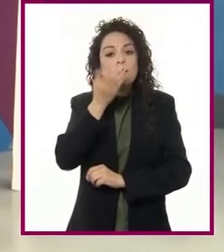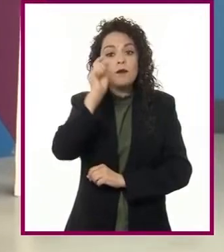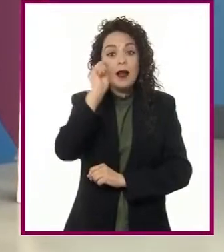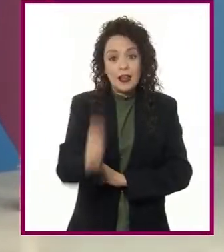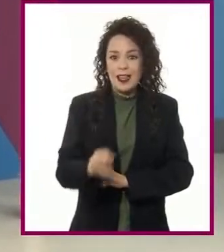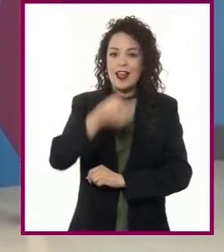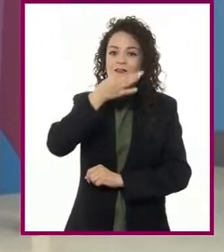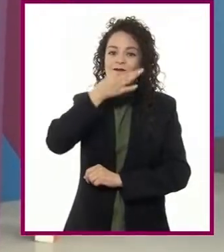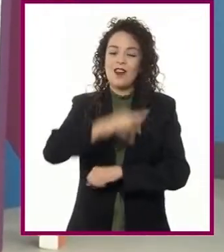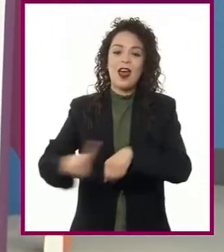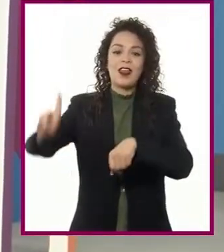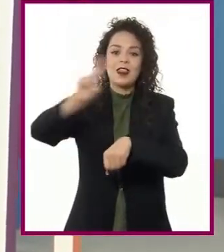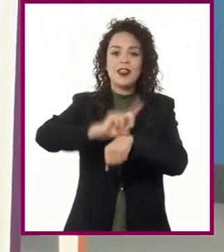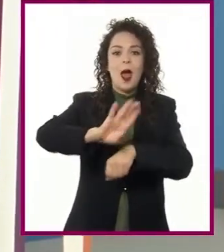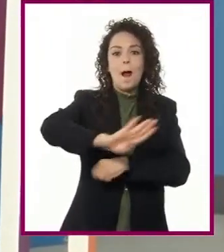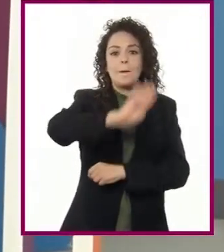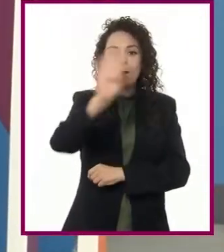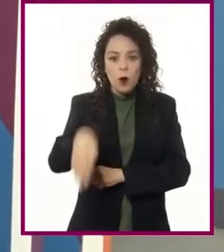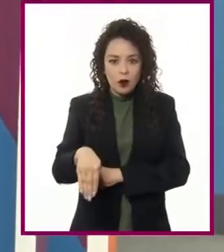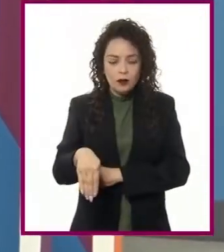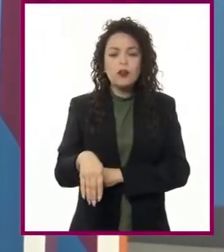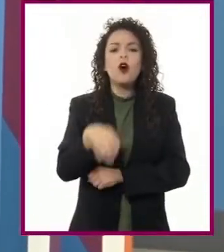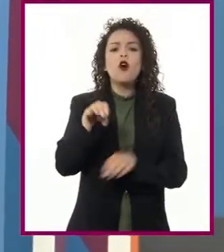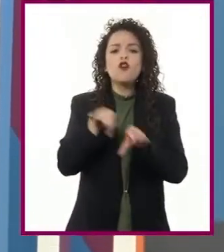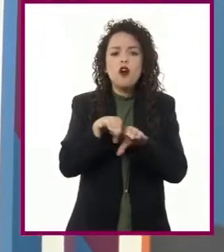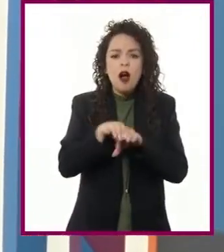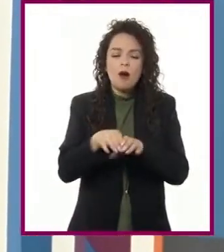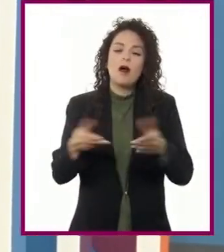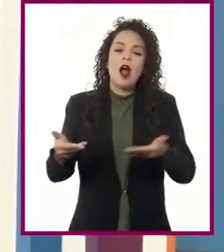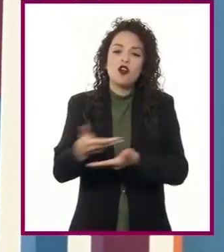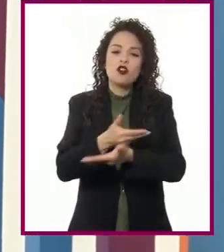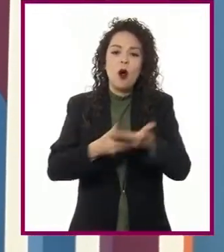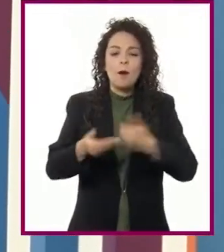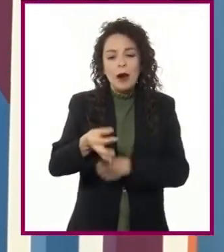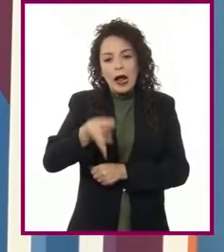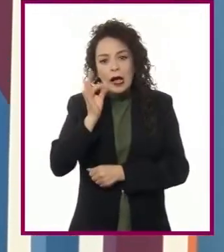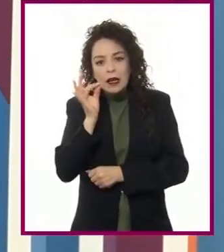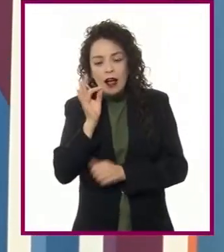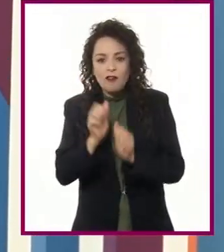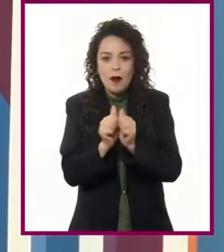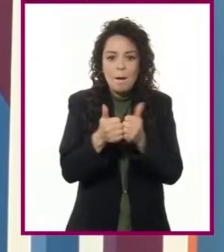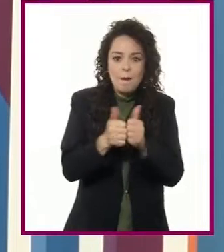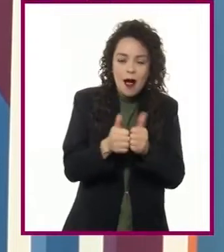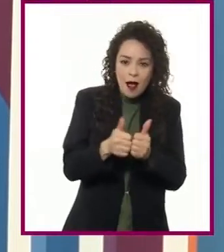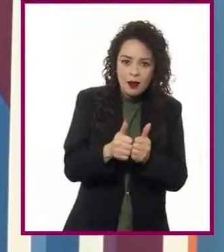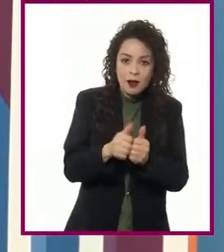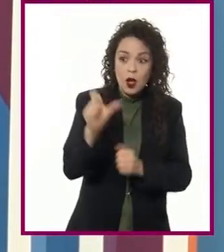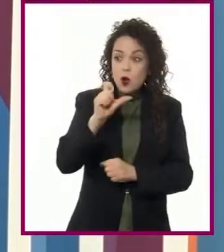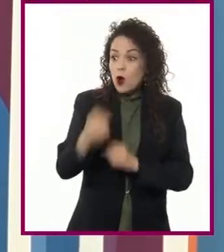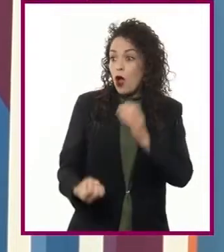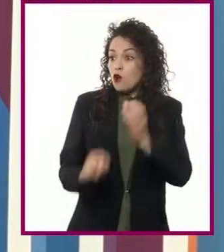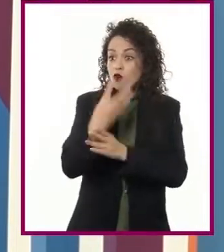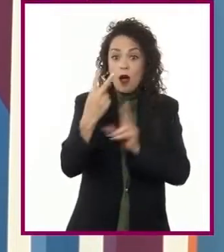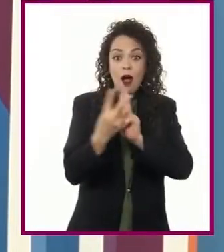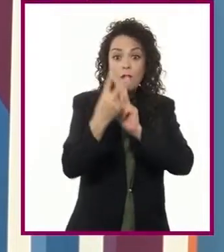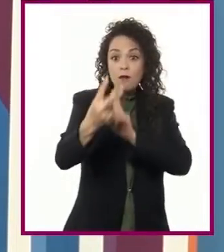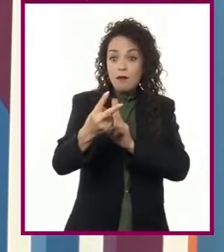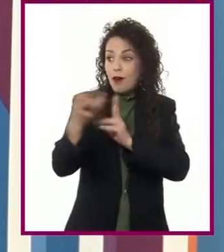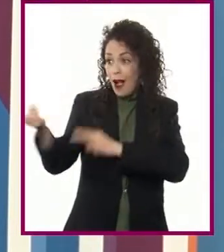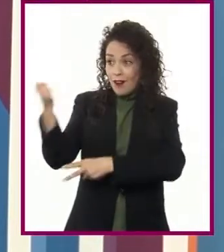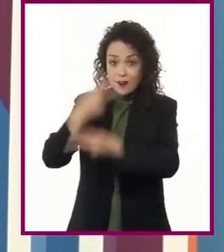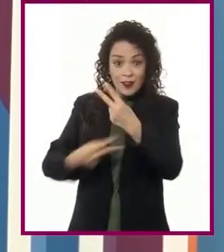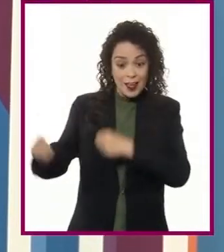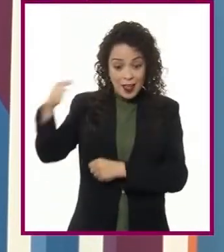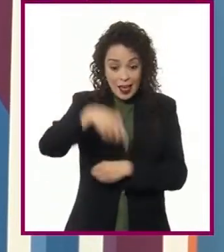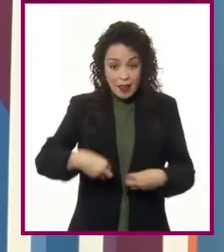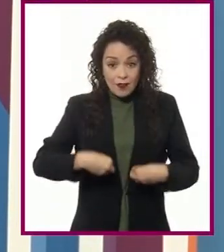Muertos, compartiendo pan de muerto y café. Cuando llega una vecina o vecino nuevo, regularmente adopta esa misma costumbre